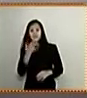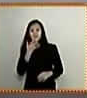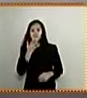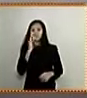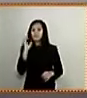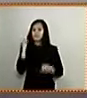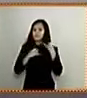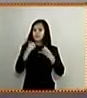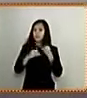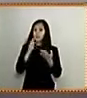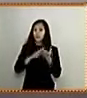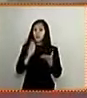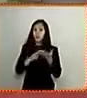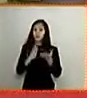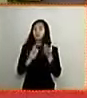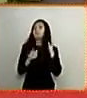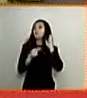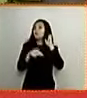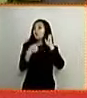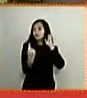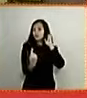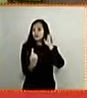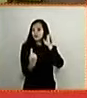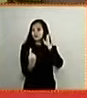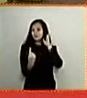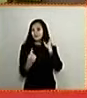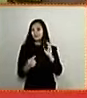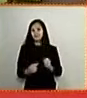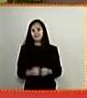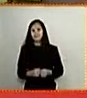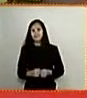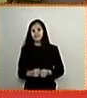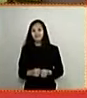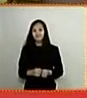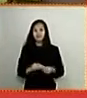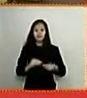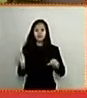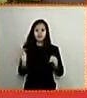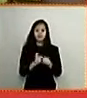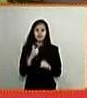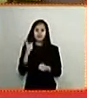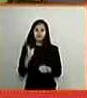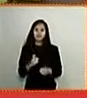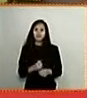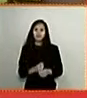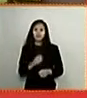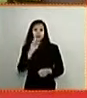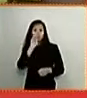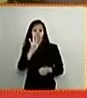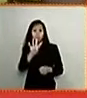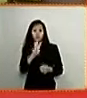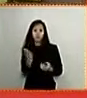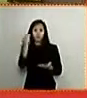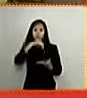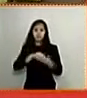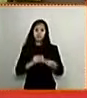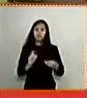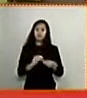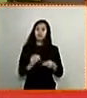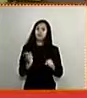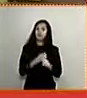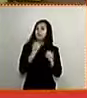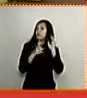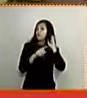suerte para todos los jugadores de más 1. Y el número seleccionado es el 4. Número ganador para la